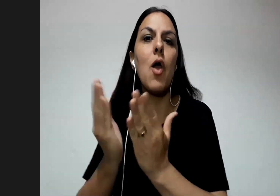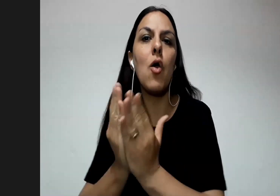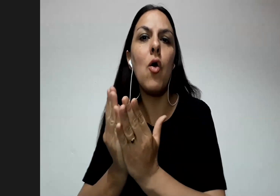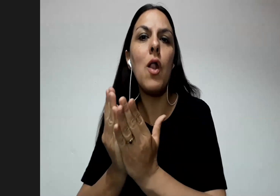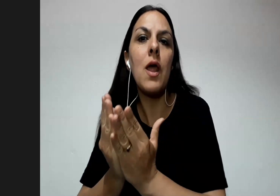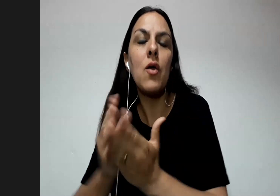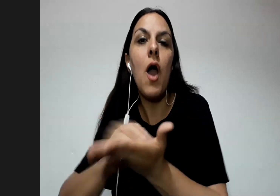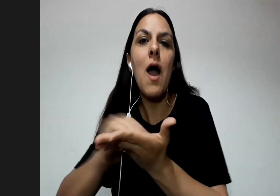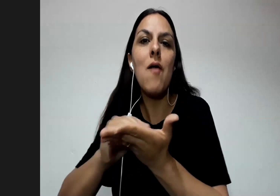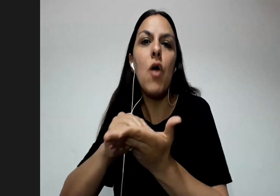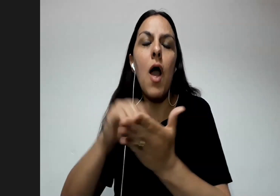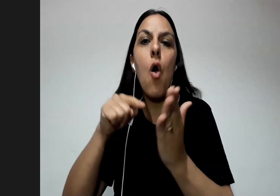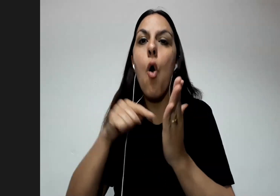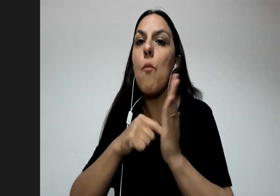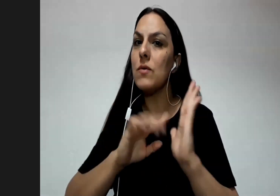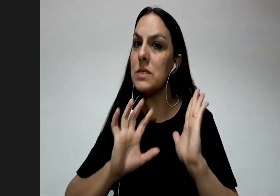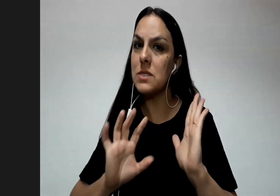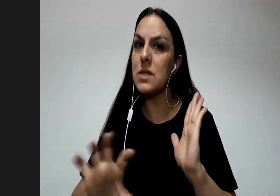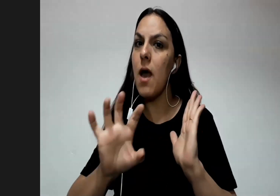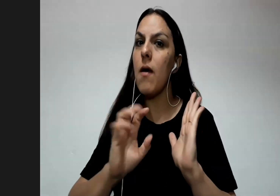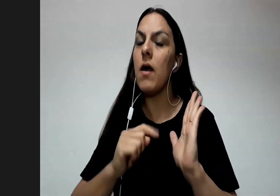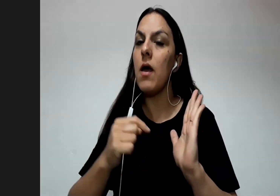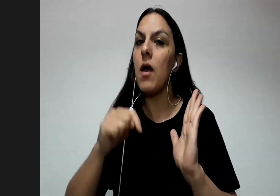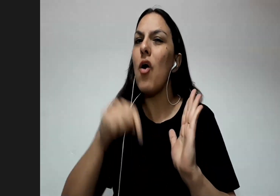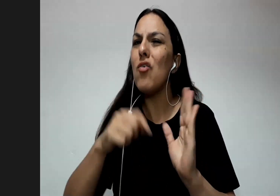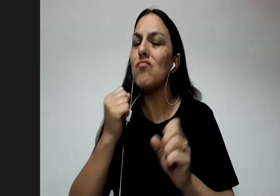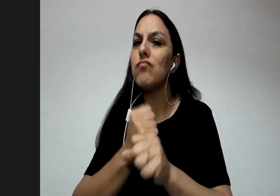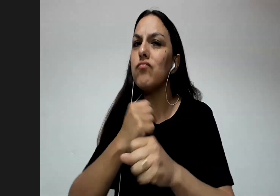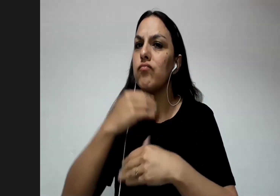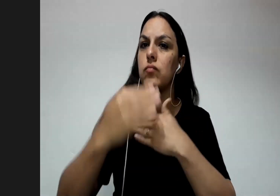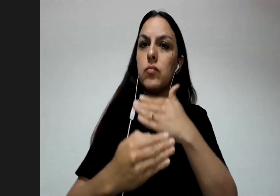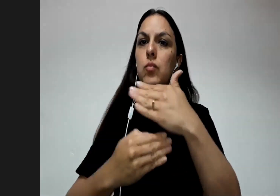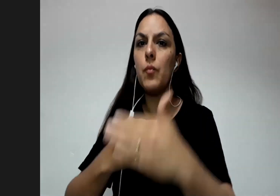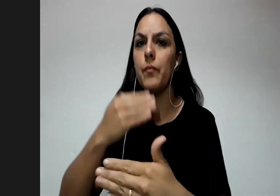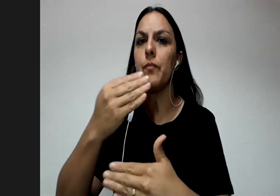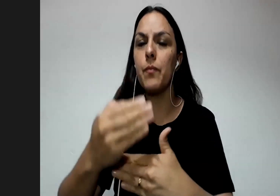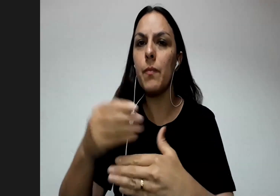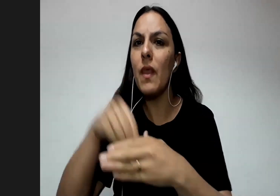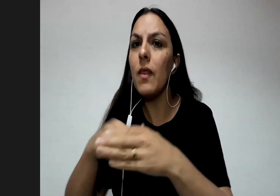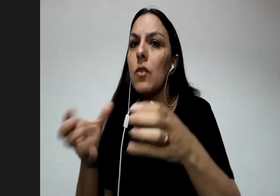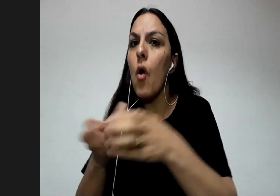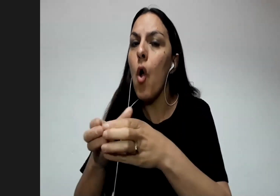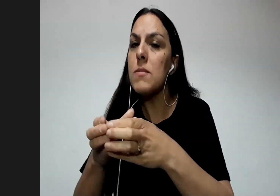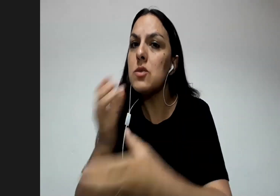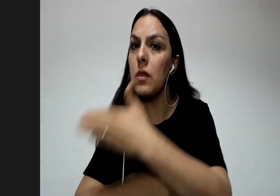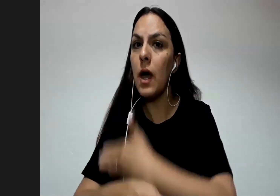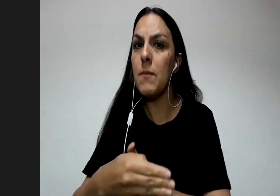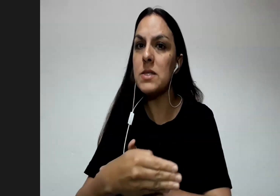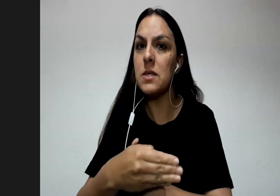presidiendo. Indudablemente, el trabajo que se está llevando adelante desde la Comisión con estas convocatorias y con esta.